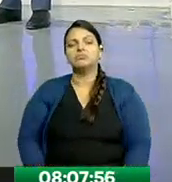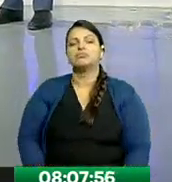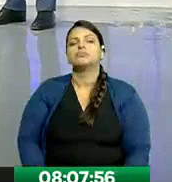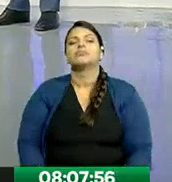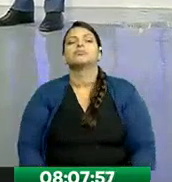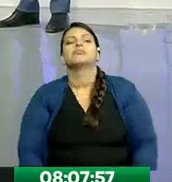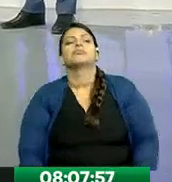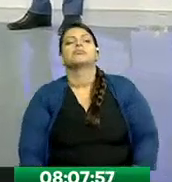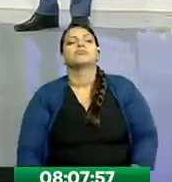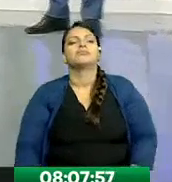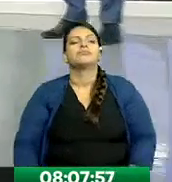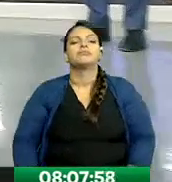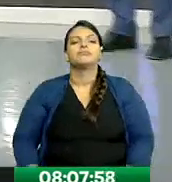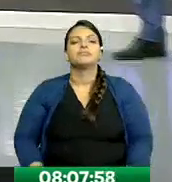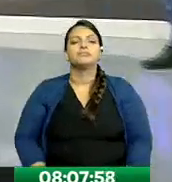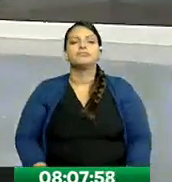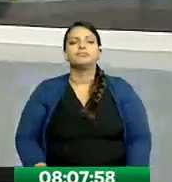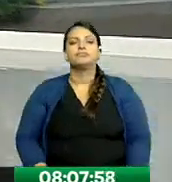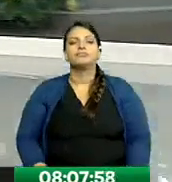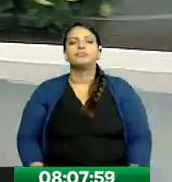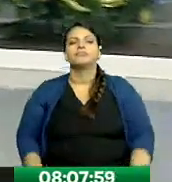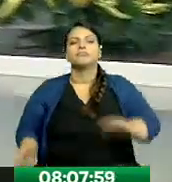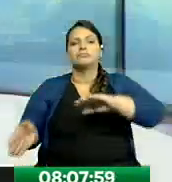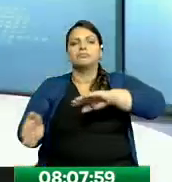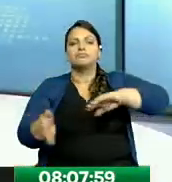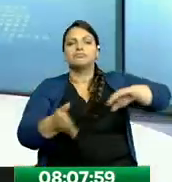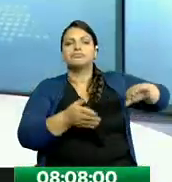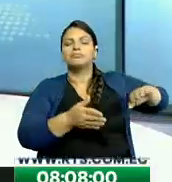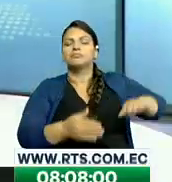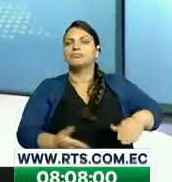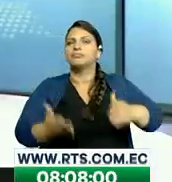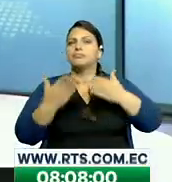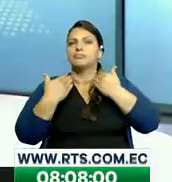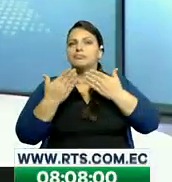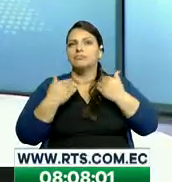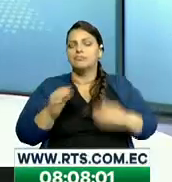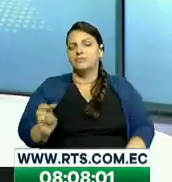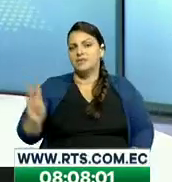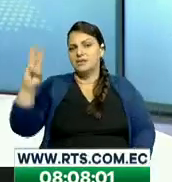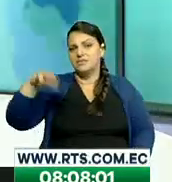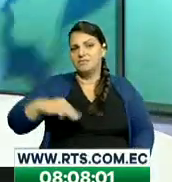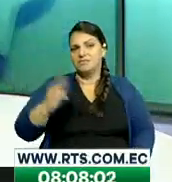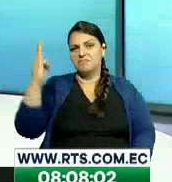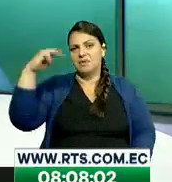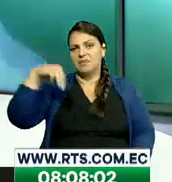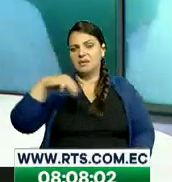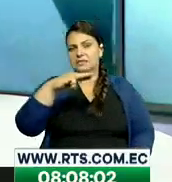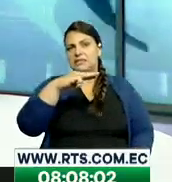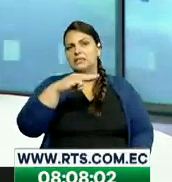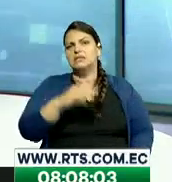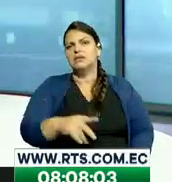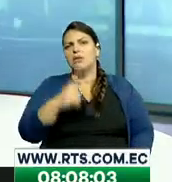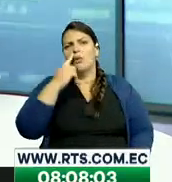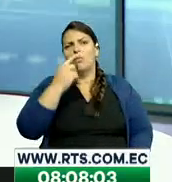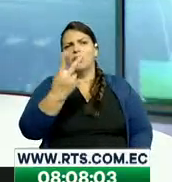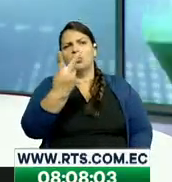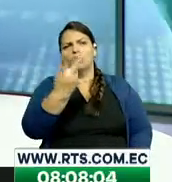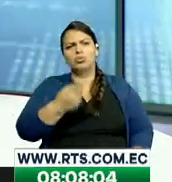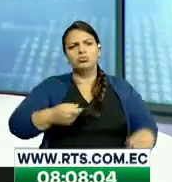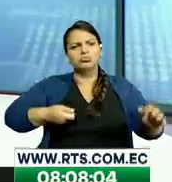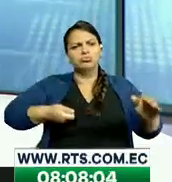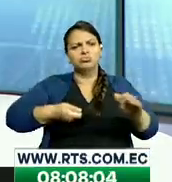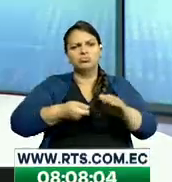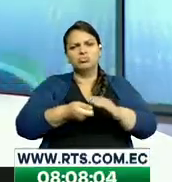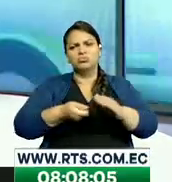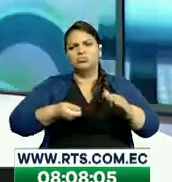Y en la ciudad de Guayaquil asesinan a 2 personas en Mapasingue durante el feriado de fin de año. En ambos casos, los ahora oxisos